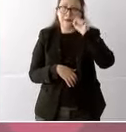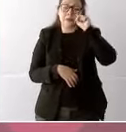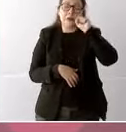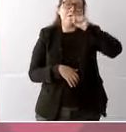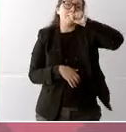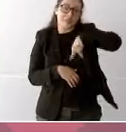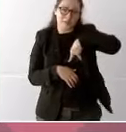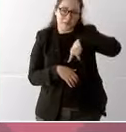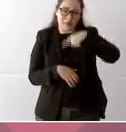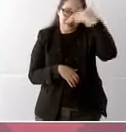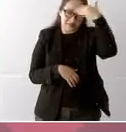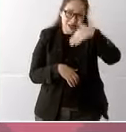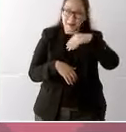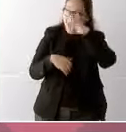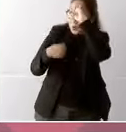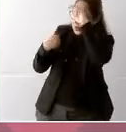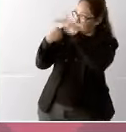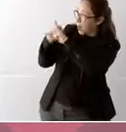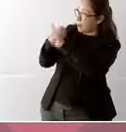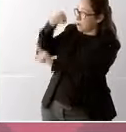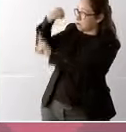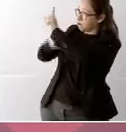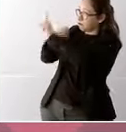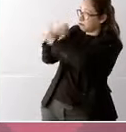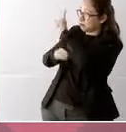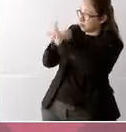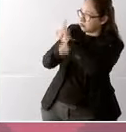en Europa,